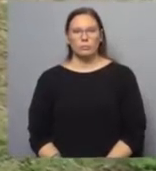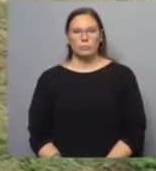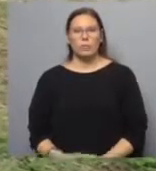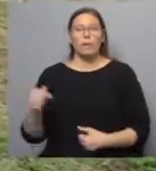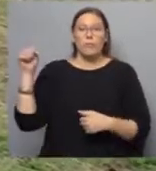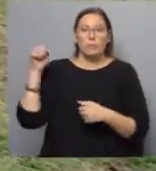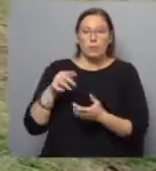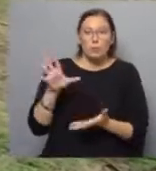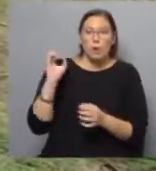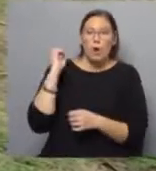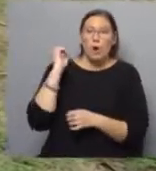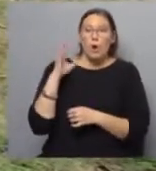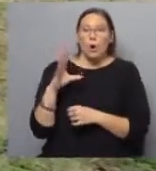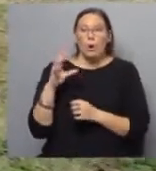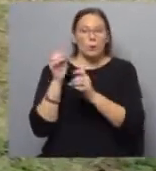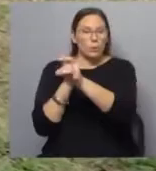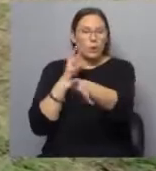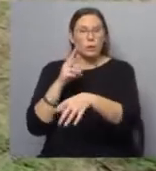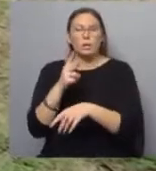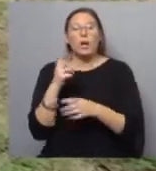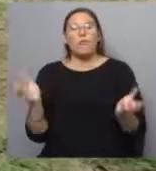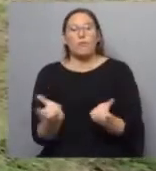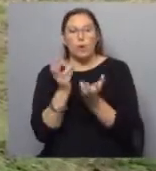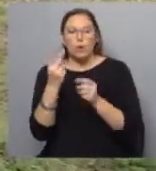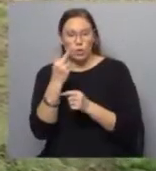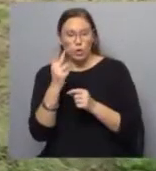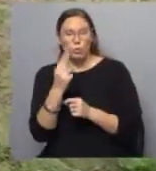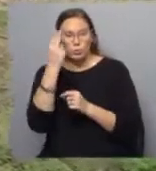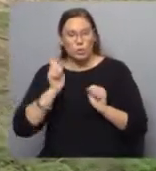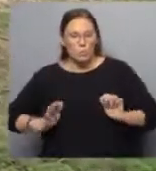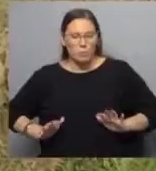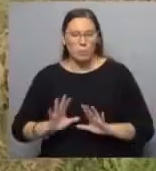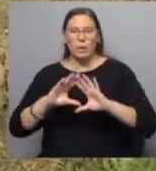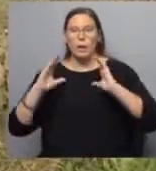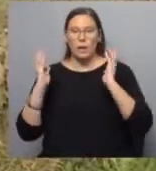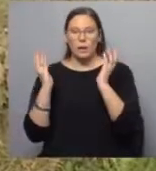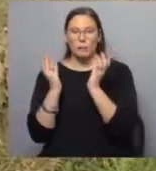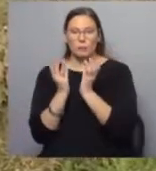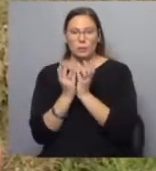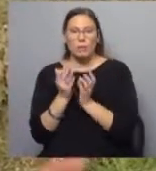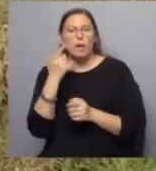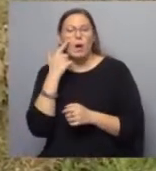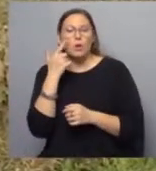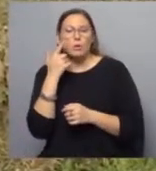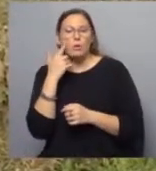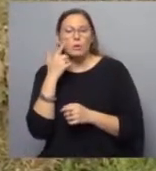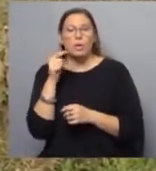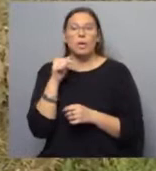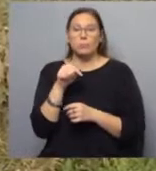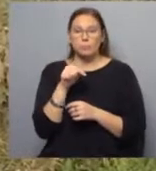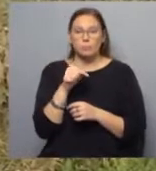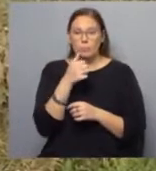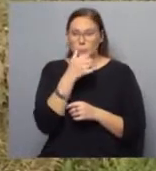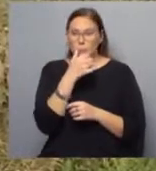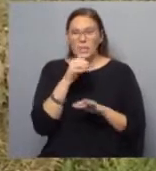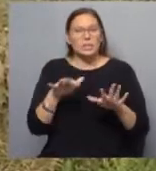Nos venimos hasta el Club de Arquería, a Los Fogones, porque acá hay dos uruguayos que se están preparando para un mundial de arquería. Y para conocer sobre esto y